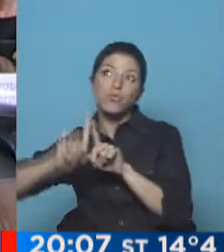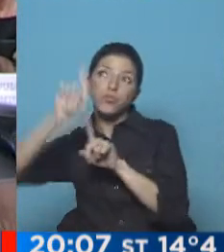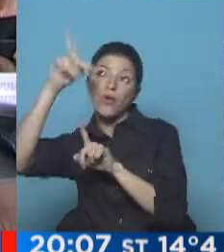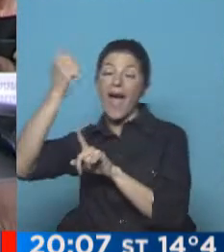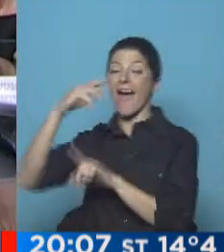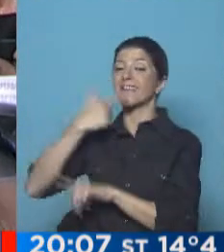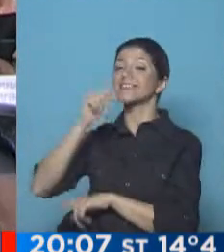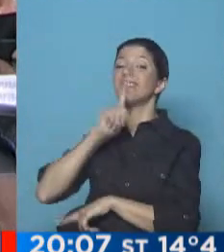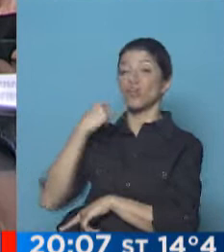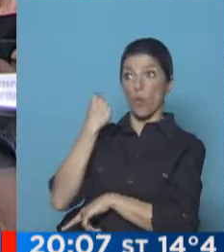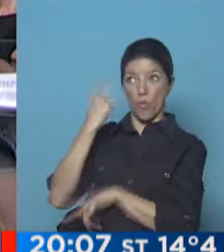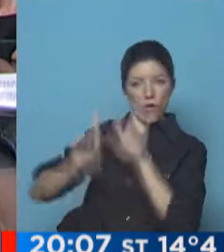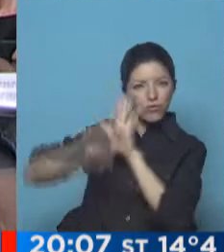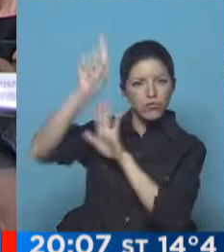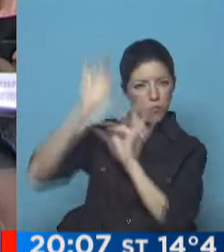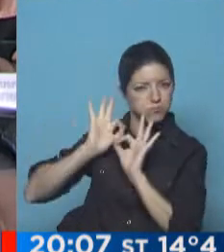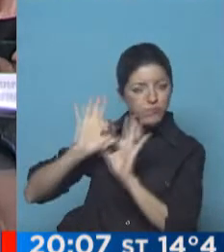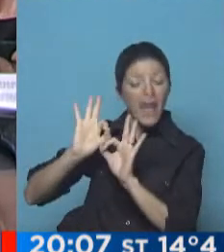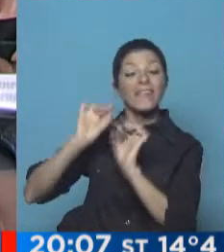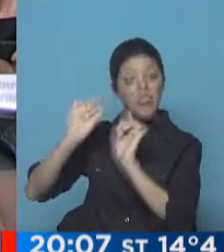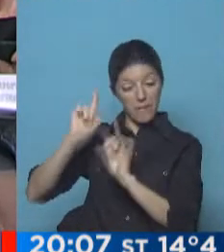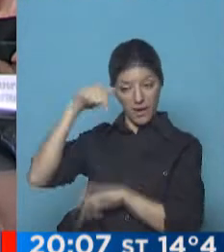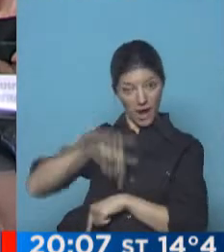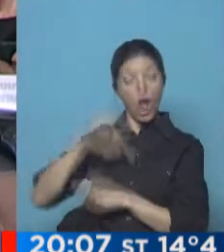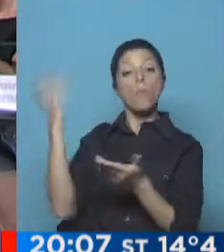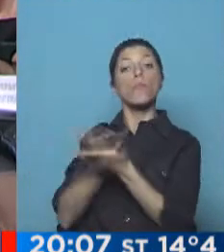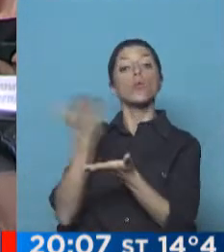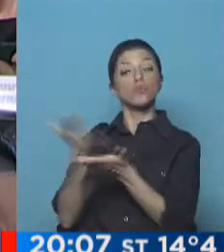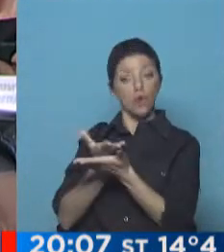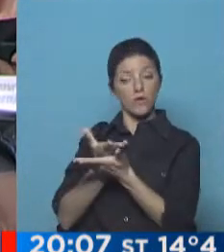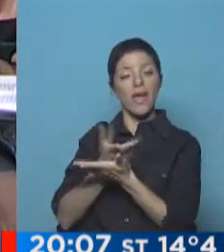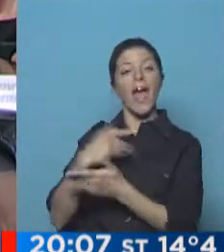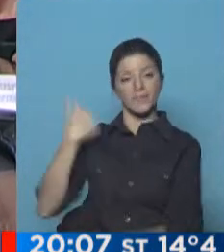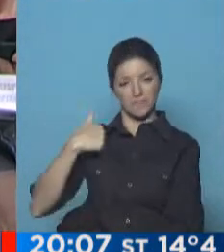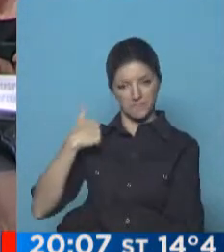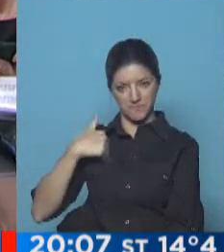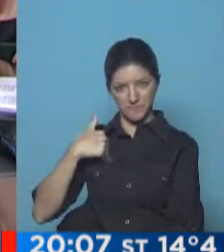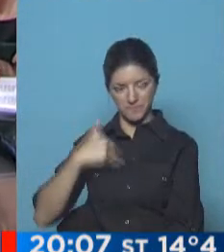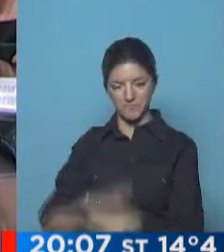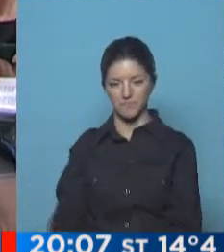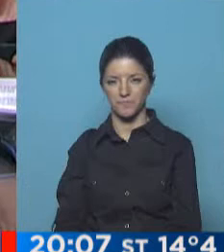ARSAT-1 también, este satélite diseñado y construido en nuestro país.